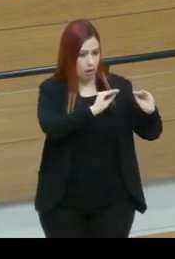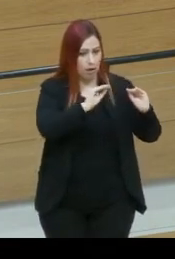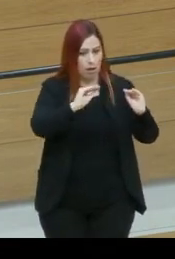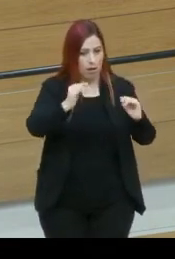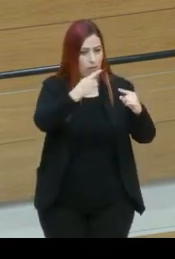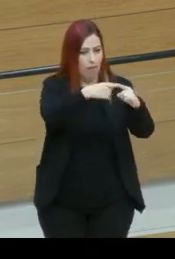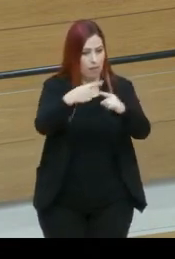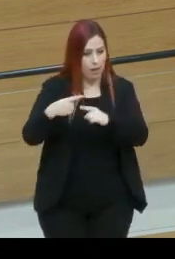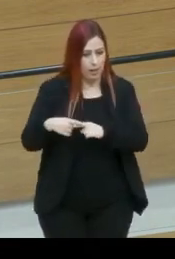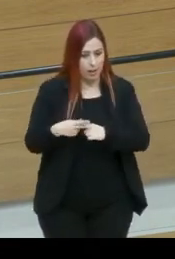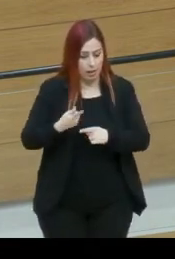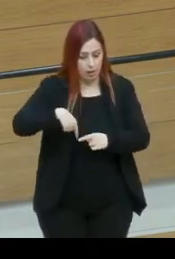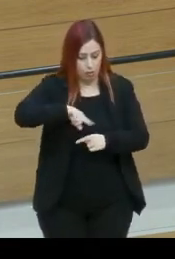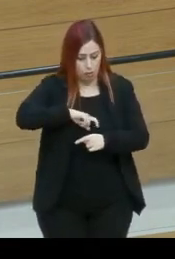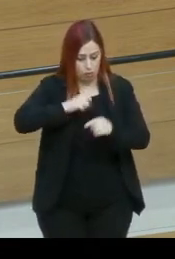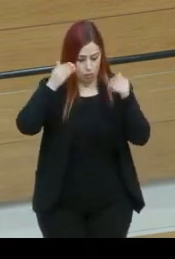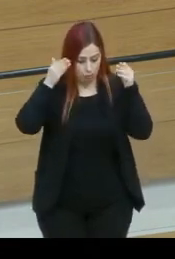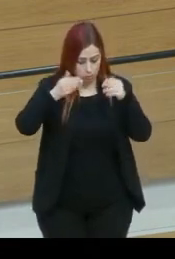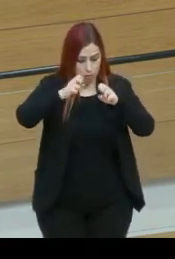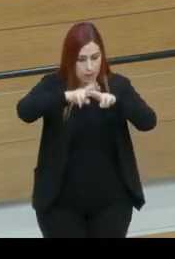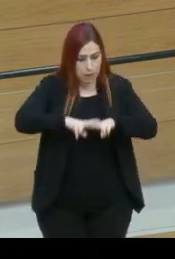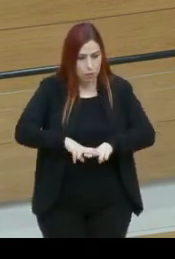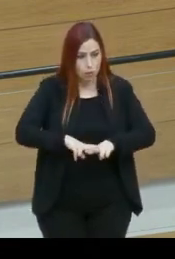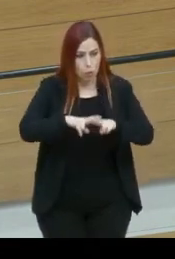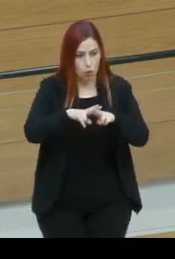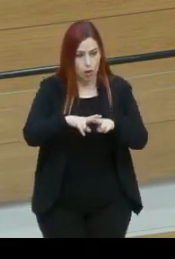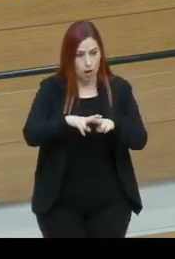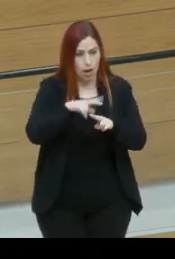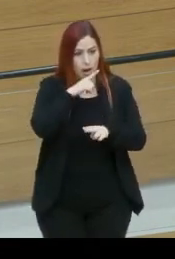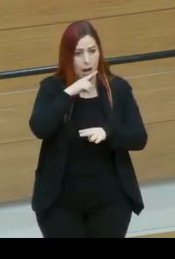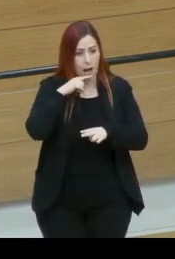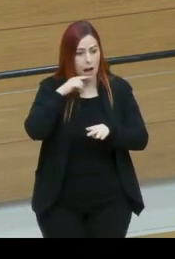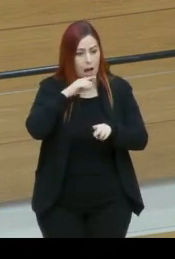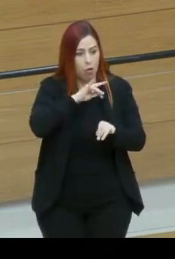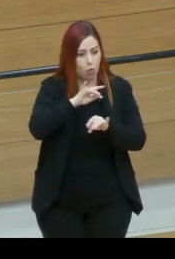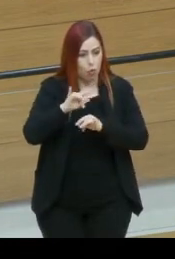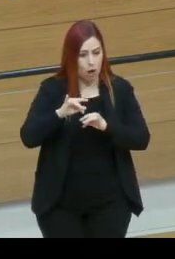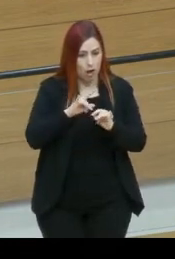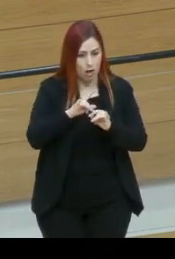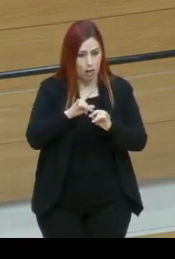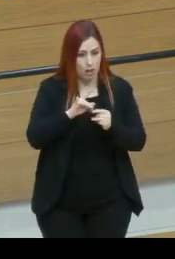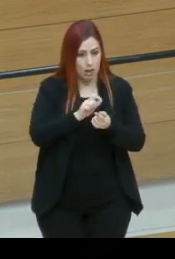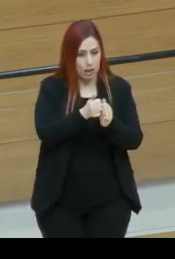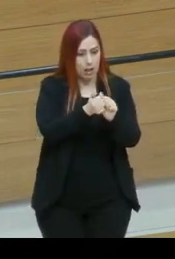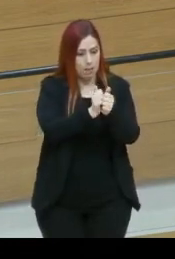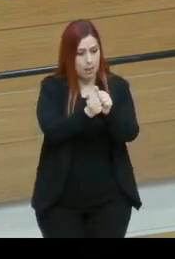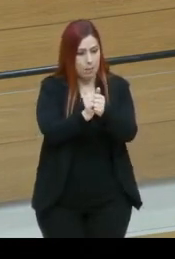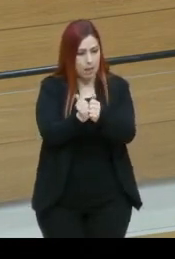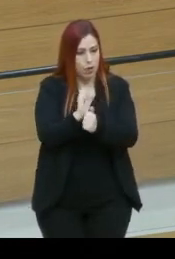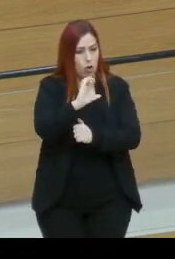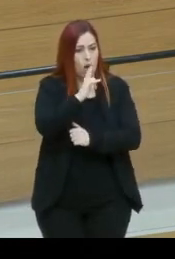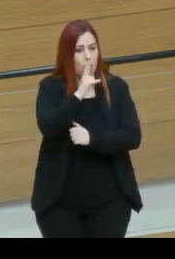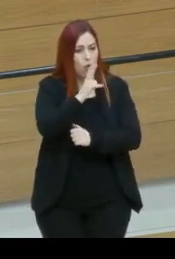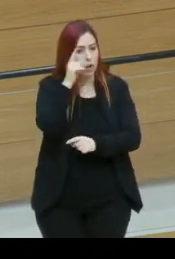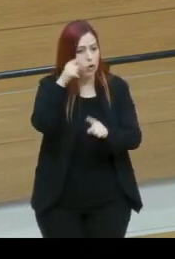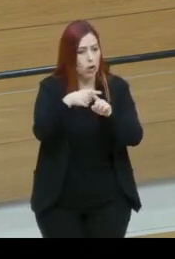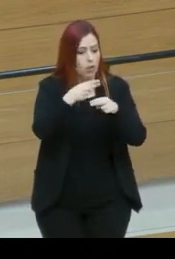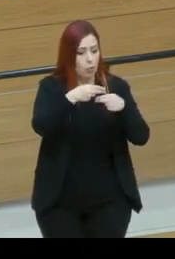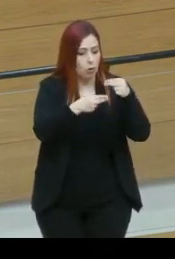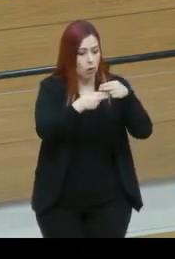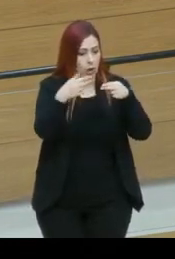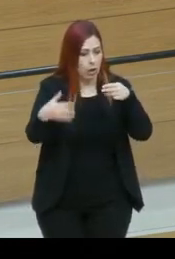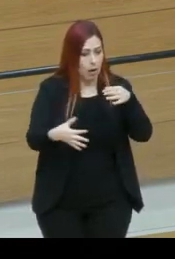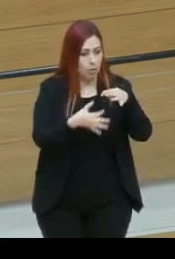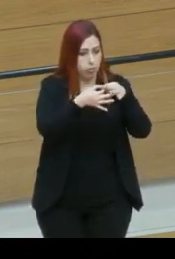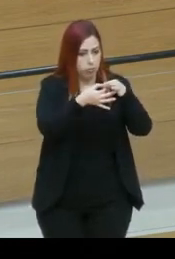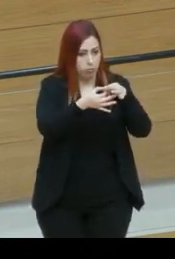nuestro caso que estudiamos con aminoazúcares, los miméticos de carbohidratos, para que se unan a esa proteína